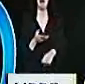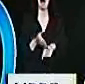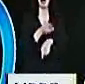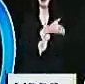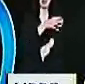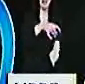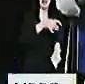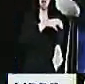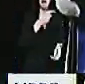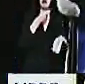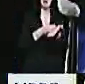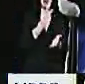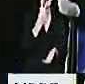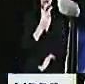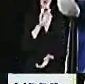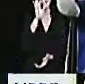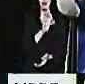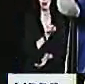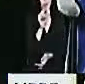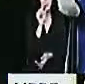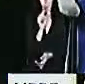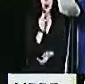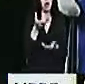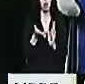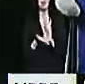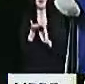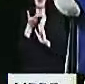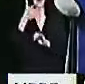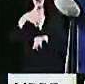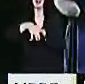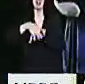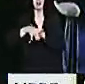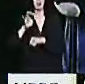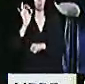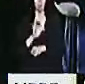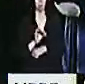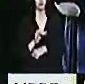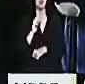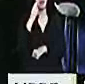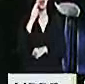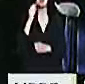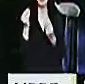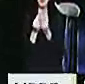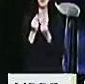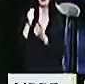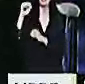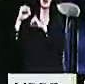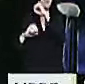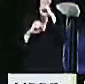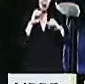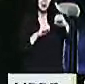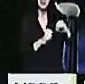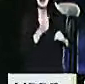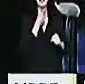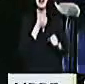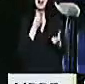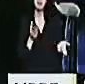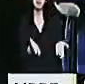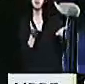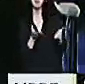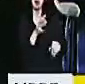uh-huh. a más de un 15% que se origina en regiones y Harto. Eso habla de descentralización real, habla de miles de empresas, de emprendedores que, como decía Natacha, que tienen